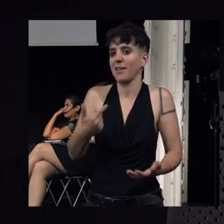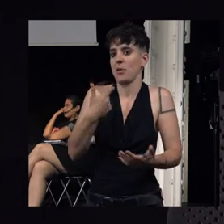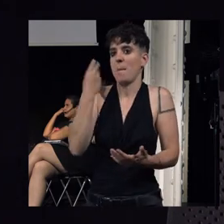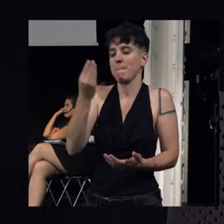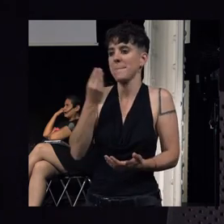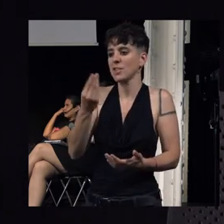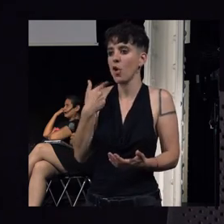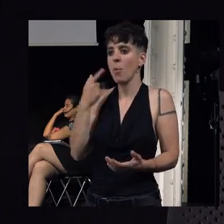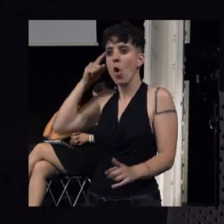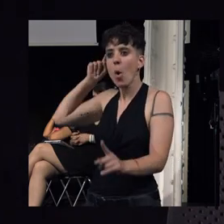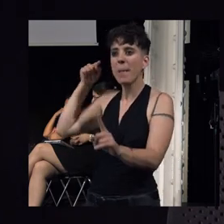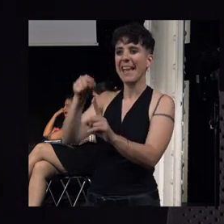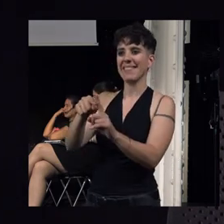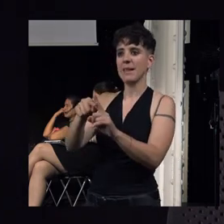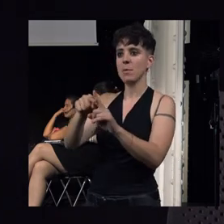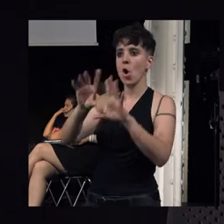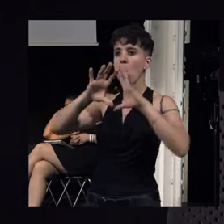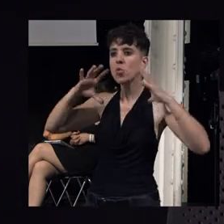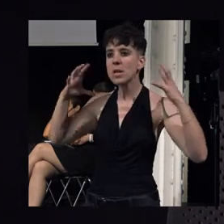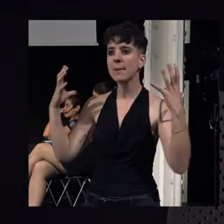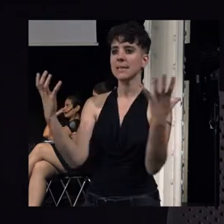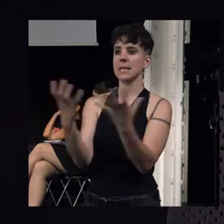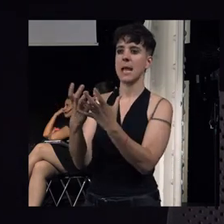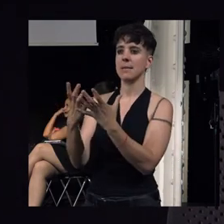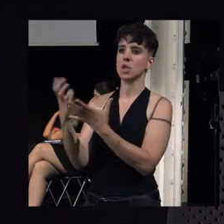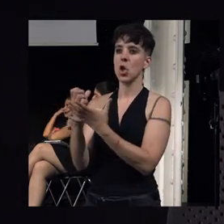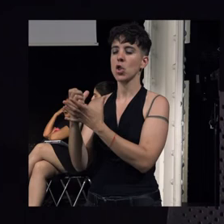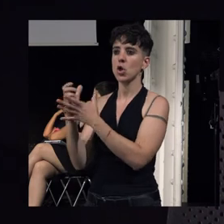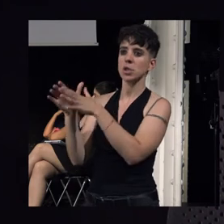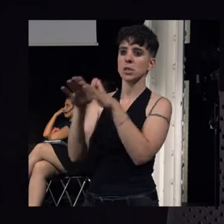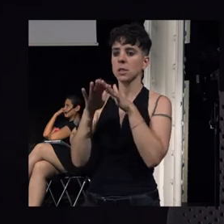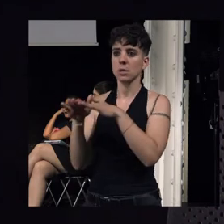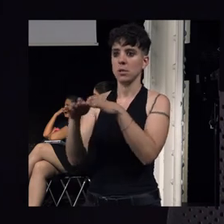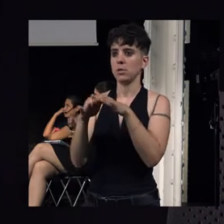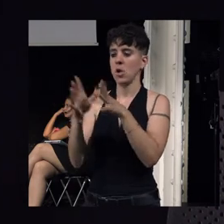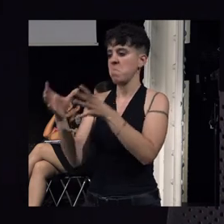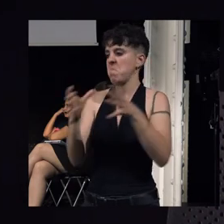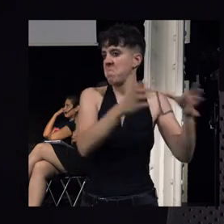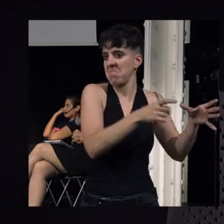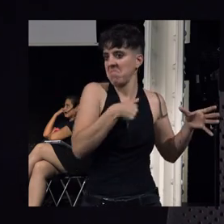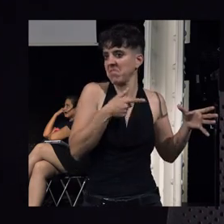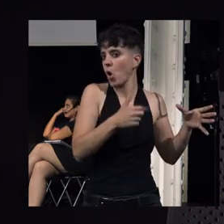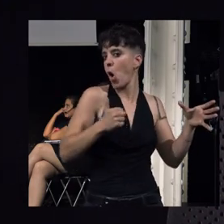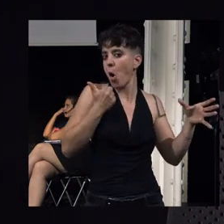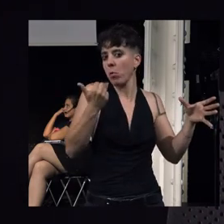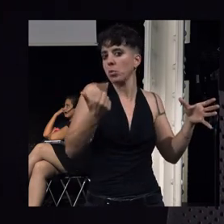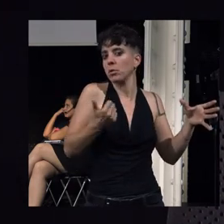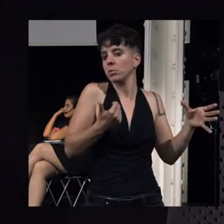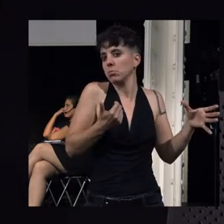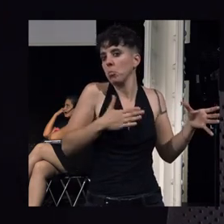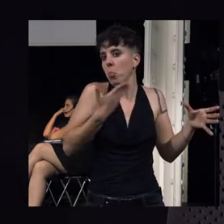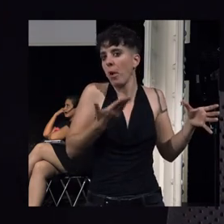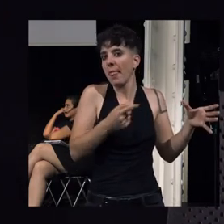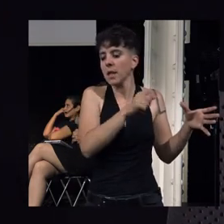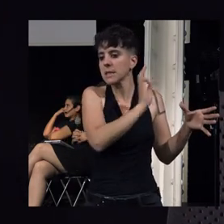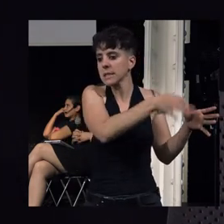no tratar de ser universalizables, sino más bien ser una muestra de decir, bueno, esto es una opción más que hay. Sabes